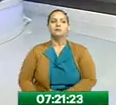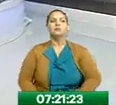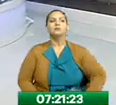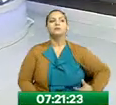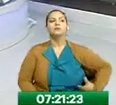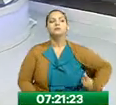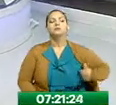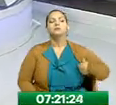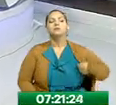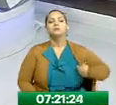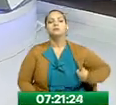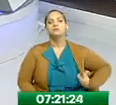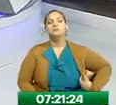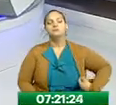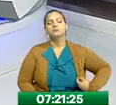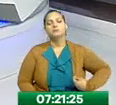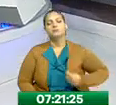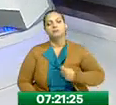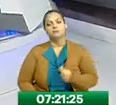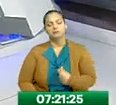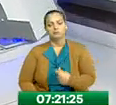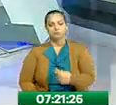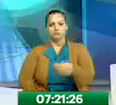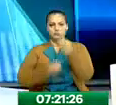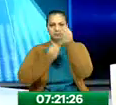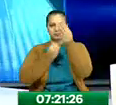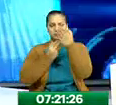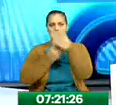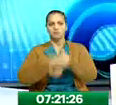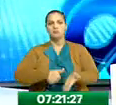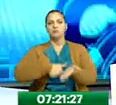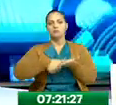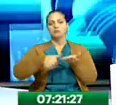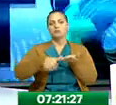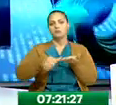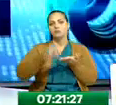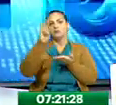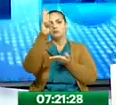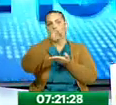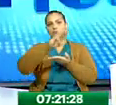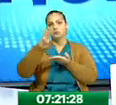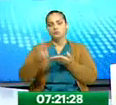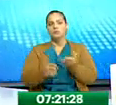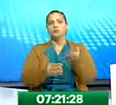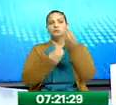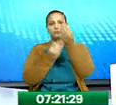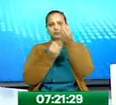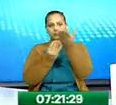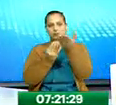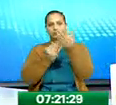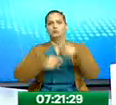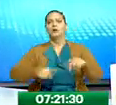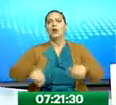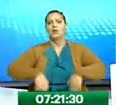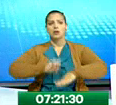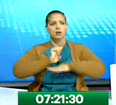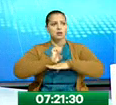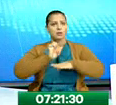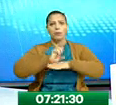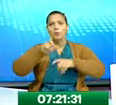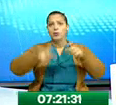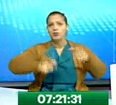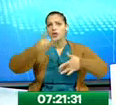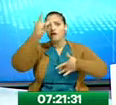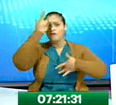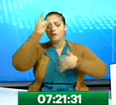Muy bien, y ahora queremos contarles que el Ministerio de Salud confirmó que el coronavirus no circula en el Ecuador,